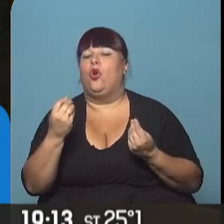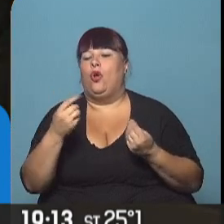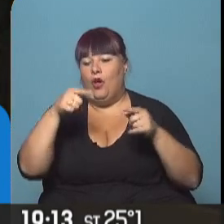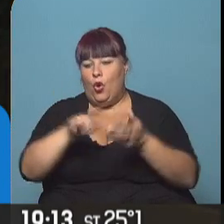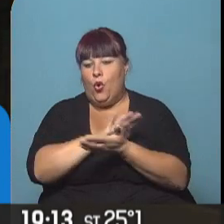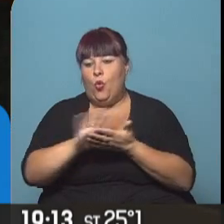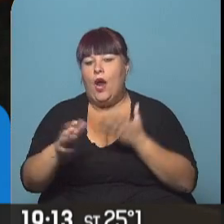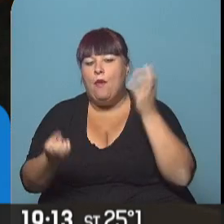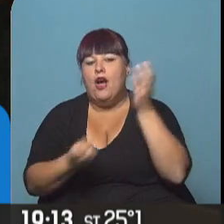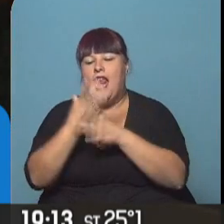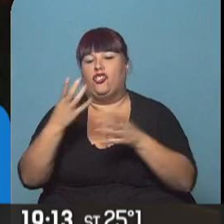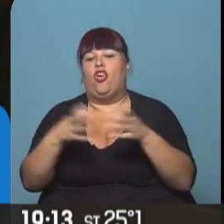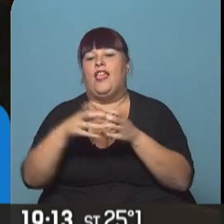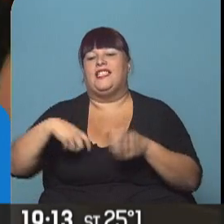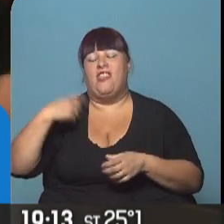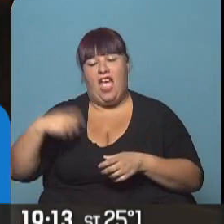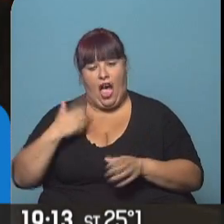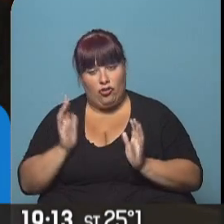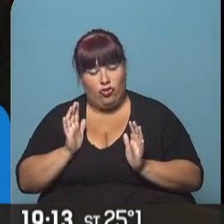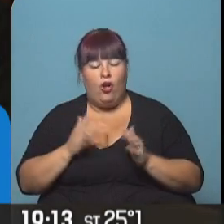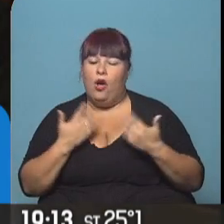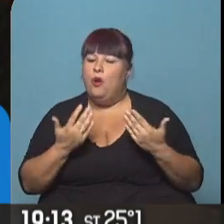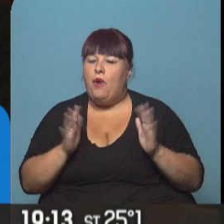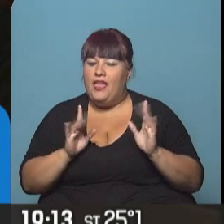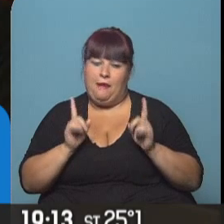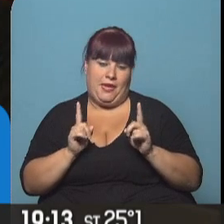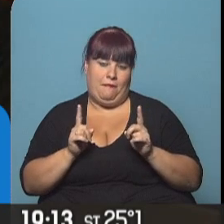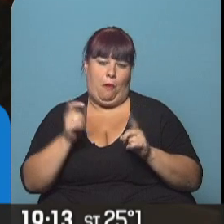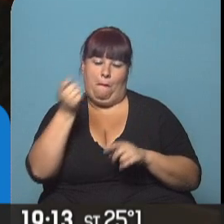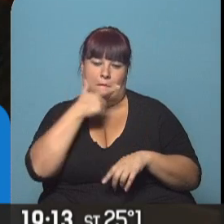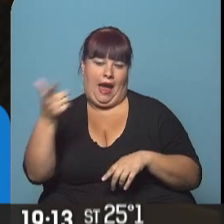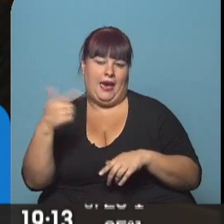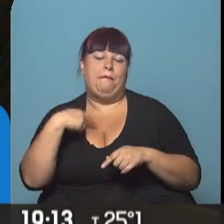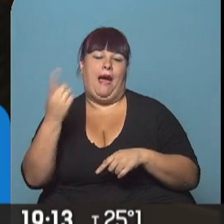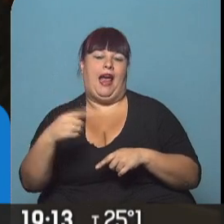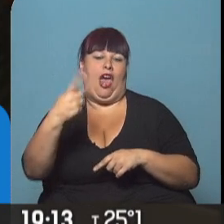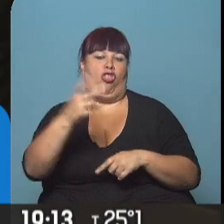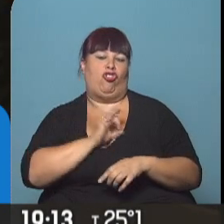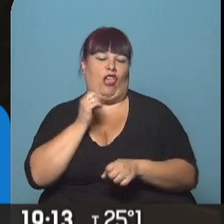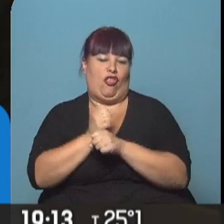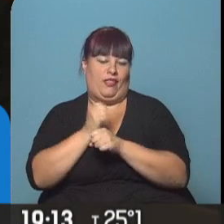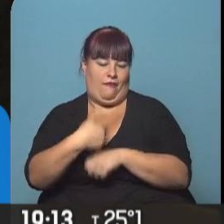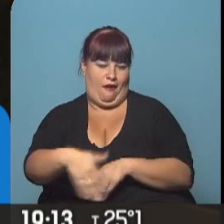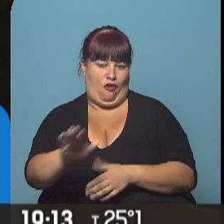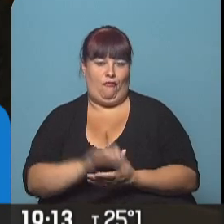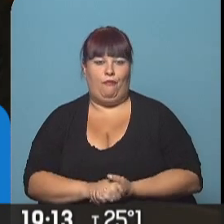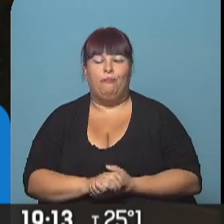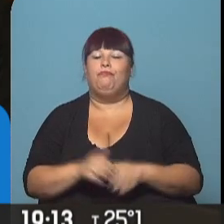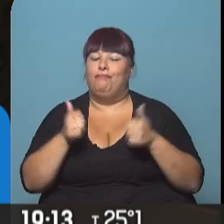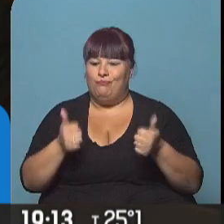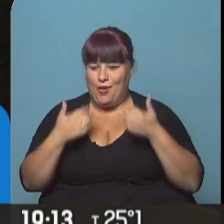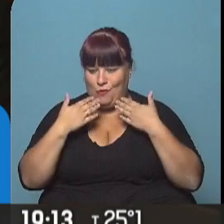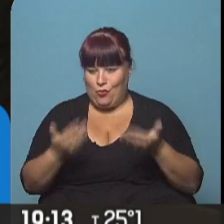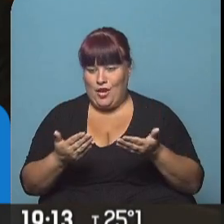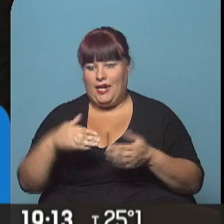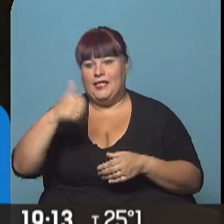esta nueva configuración del sindicalismo, que probablemente sea la que tenga Mauricio Macri para los 2 próximos años de gestión. Bien, muchísimas